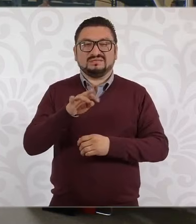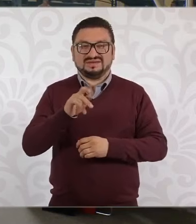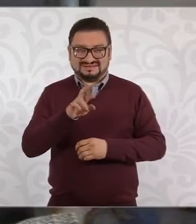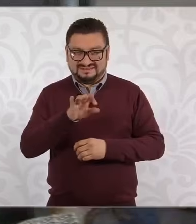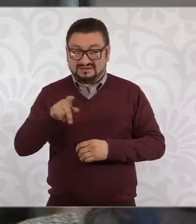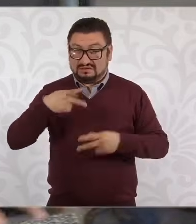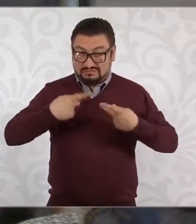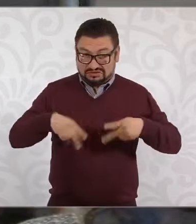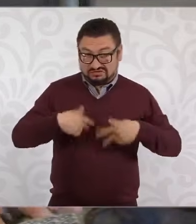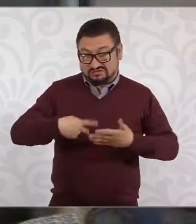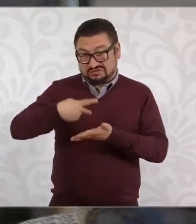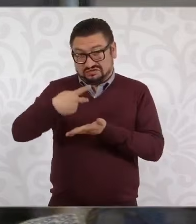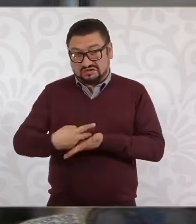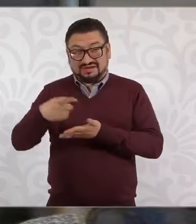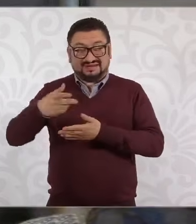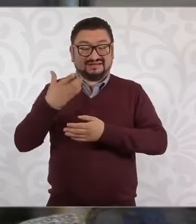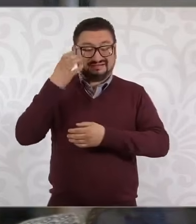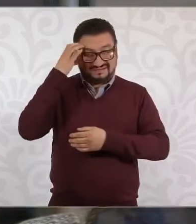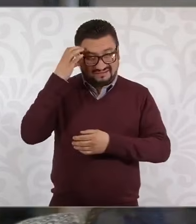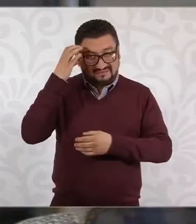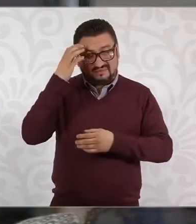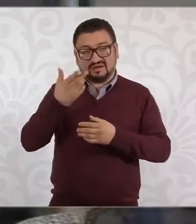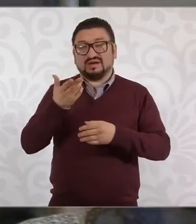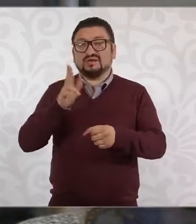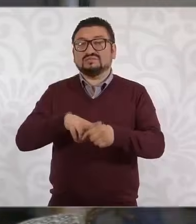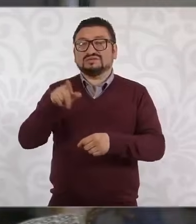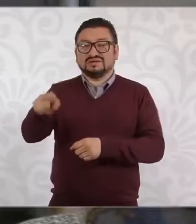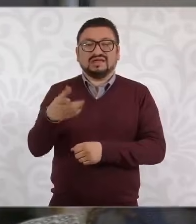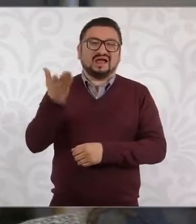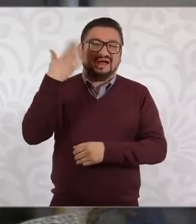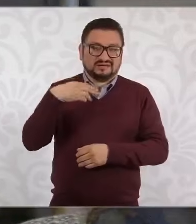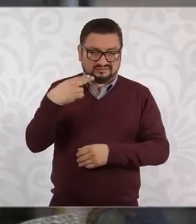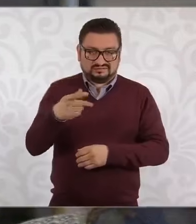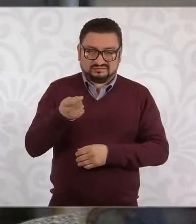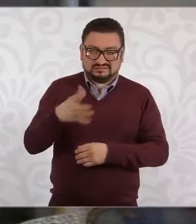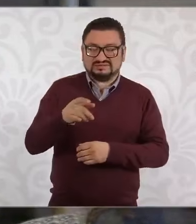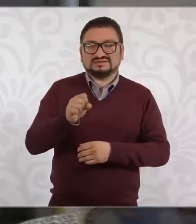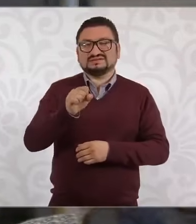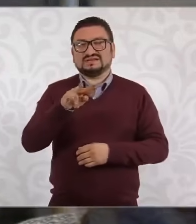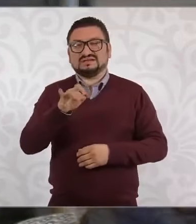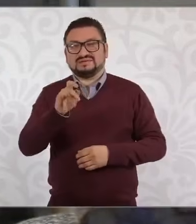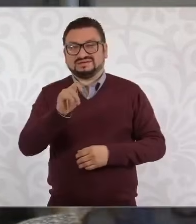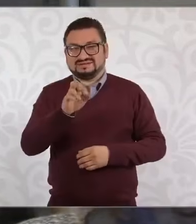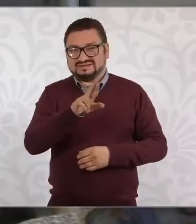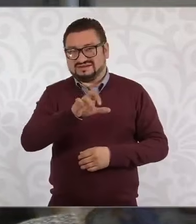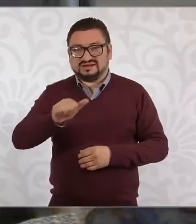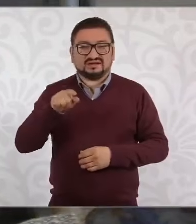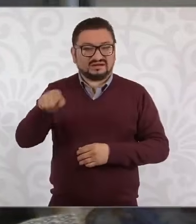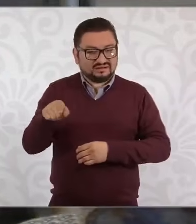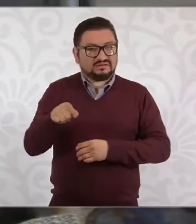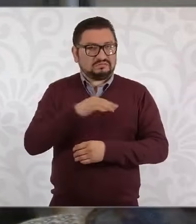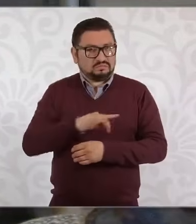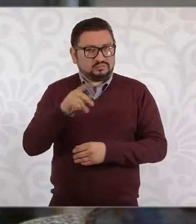en las camas, en los pasillos. Hay un hospital que antes le llamaban el Hospital Salvatierra el Viejo, que ahí lo pueden